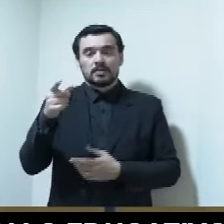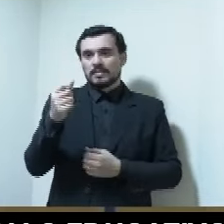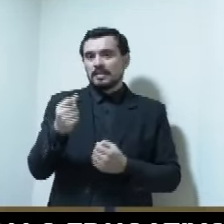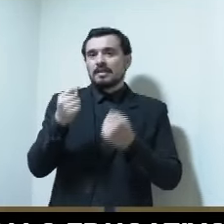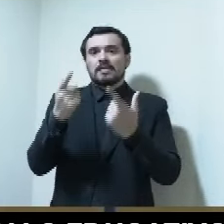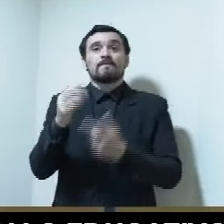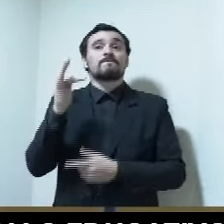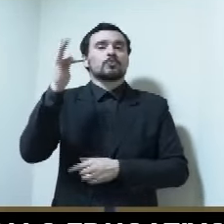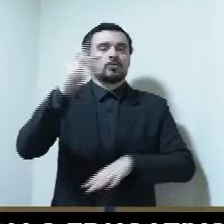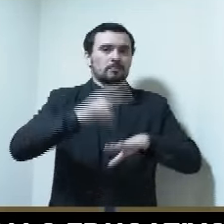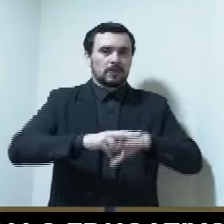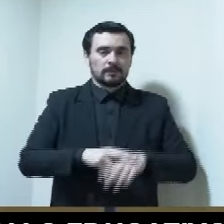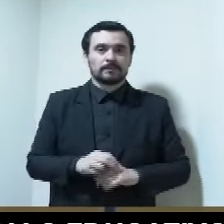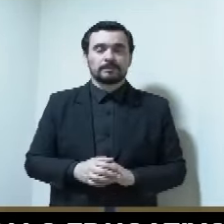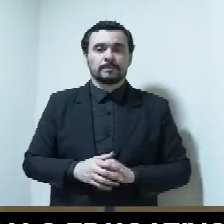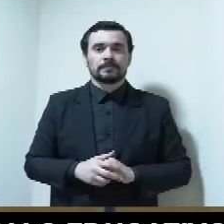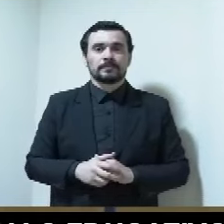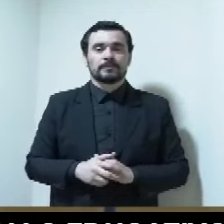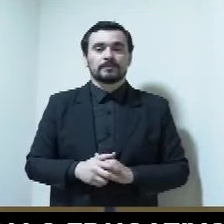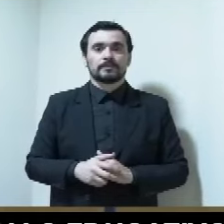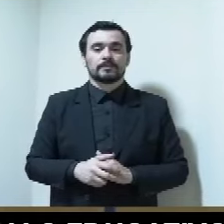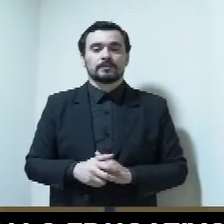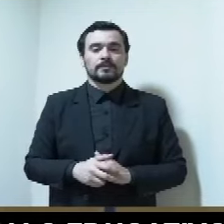del futuro del país.